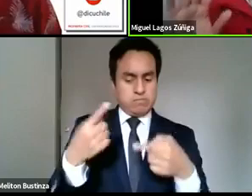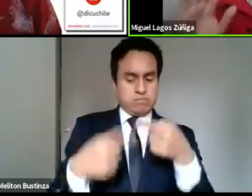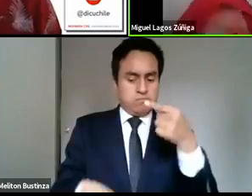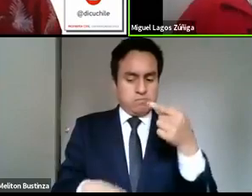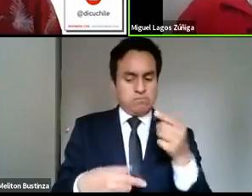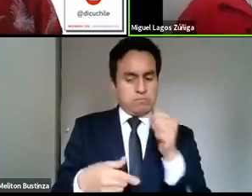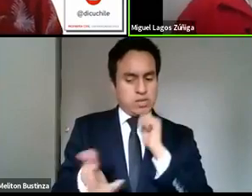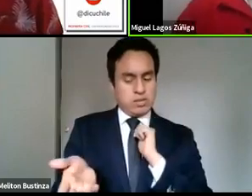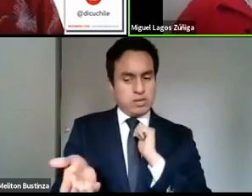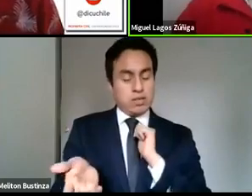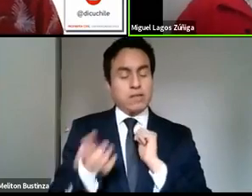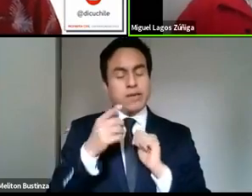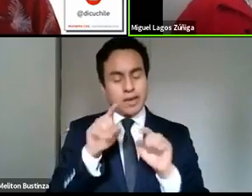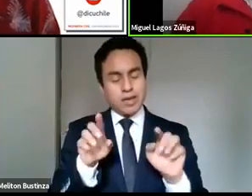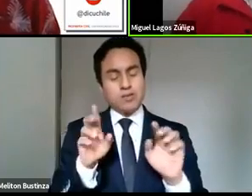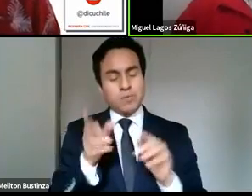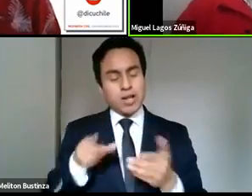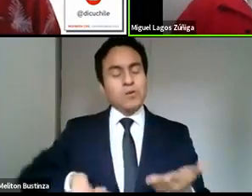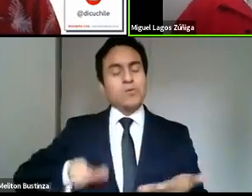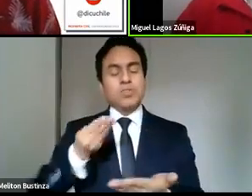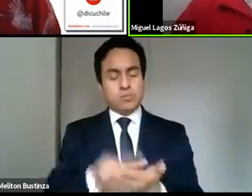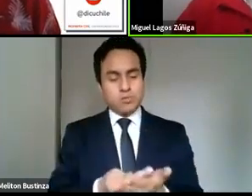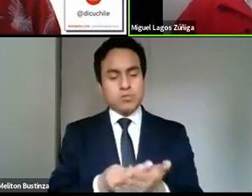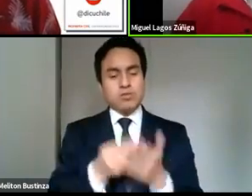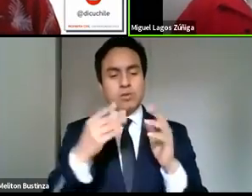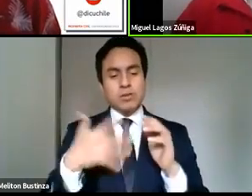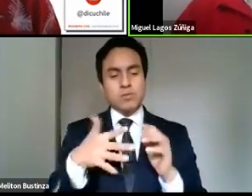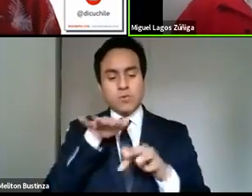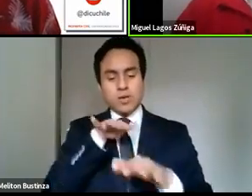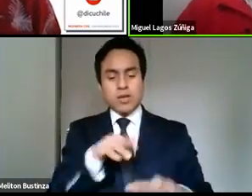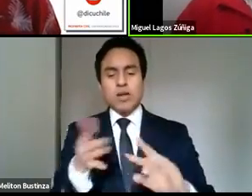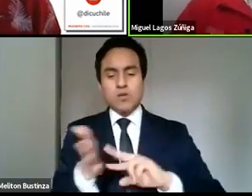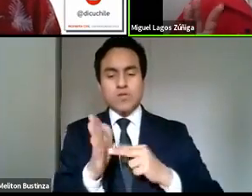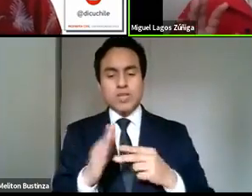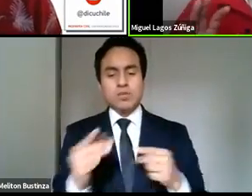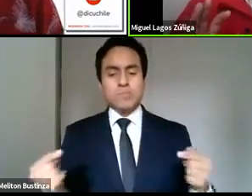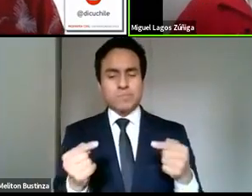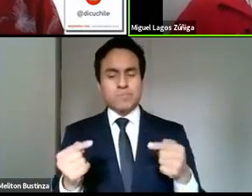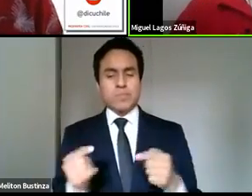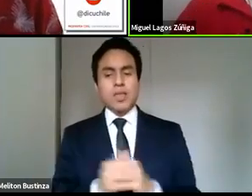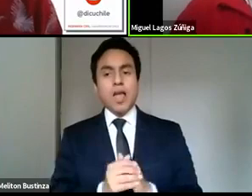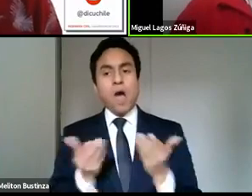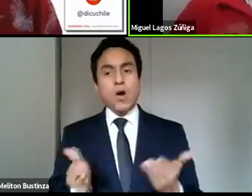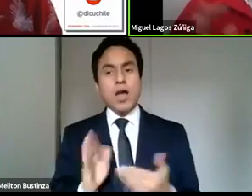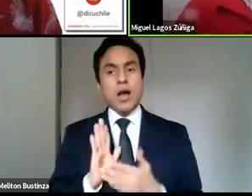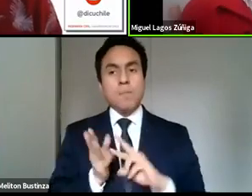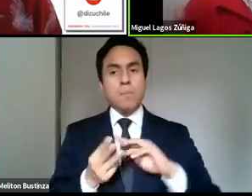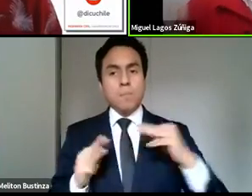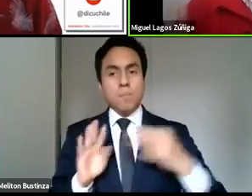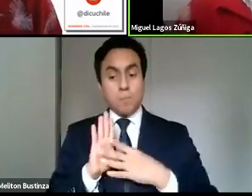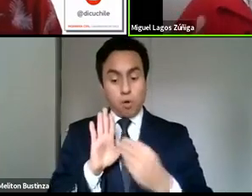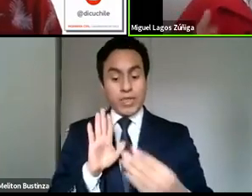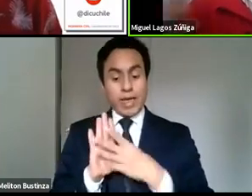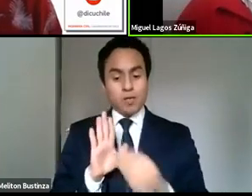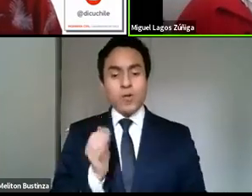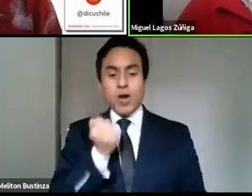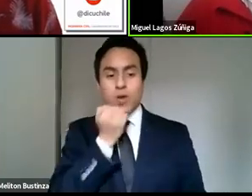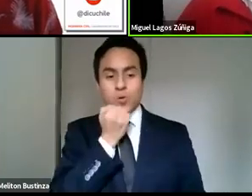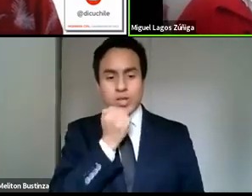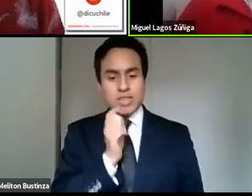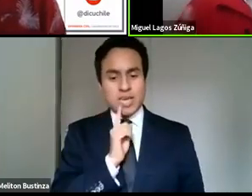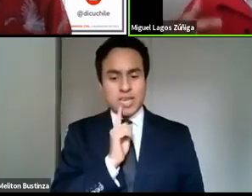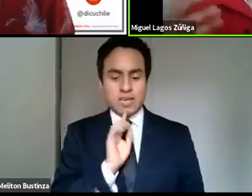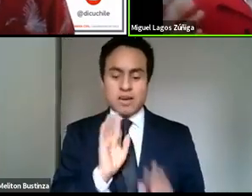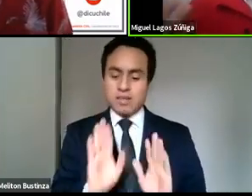eso ciertamente que es una tremenda contribución, sobre todo para las cuencas conflictivas. Ahora, nuestro modelo tiene errores, como todas las